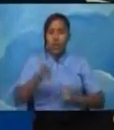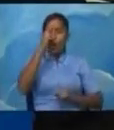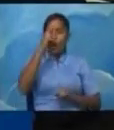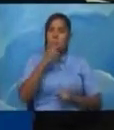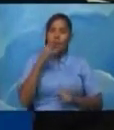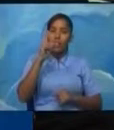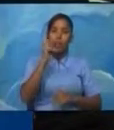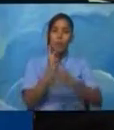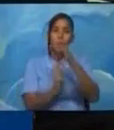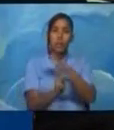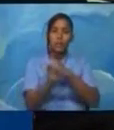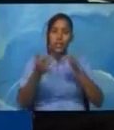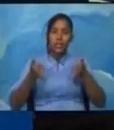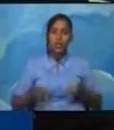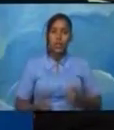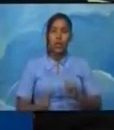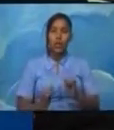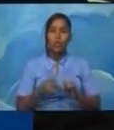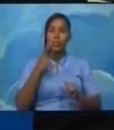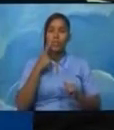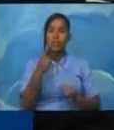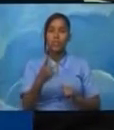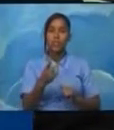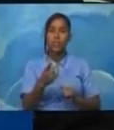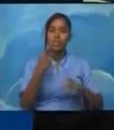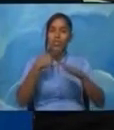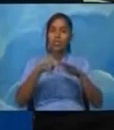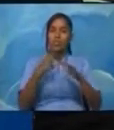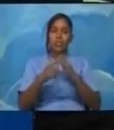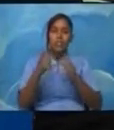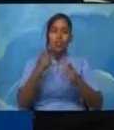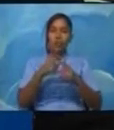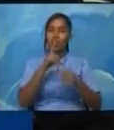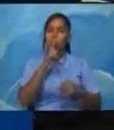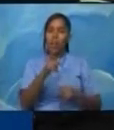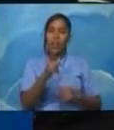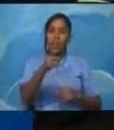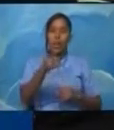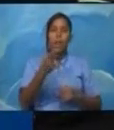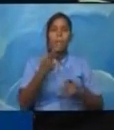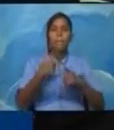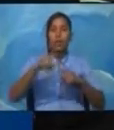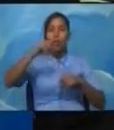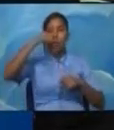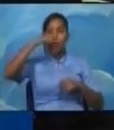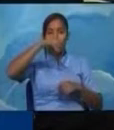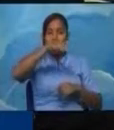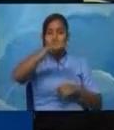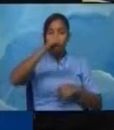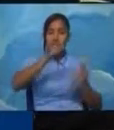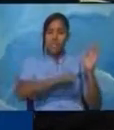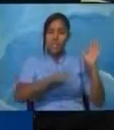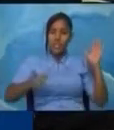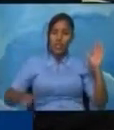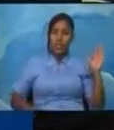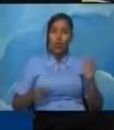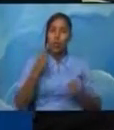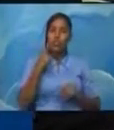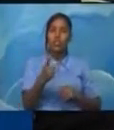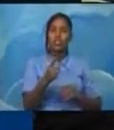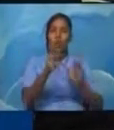estaban profetizándole a los hijos, diciéndole: mis hijos van a ser presa. Pero cuando el Señor llega, todos los planes